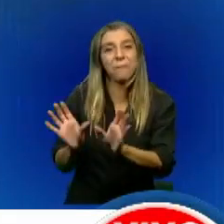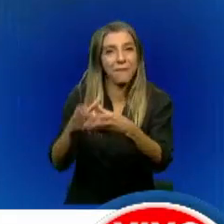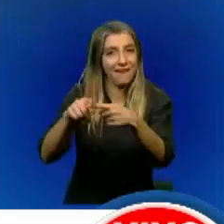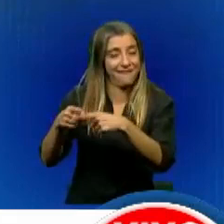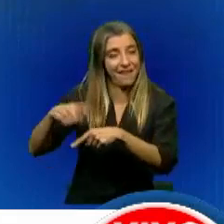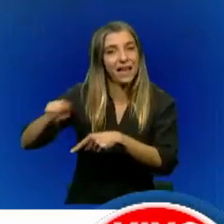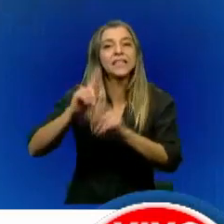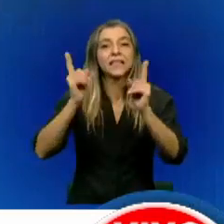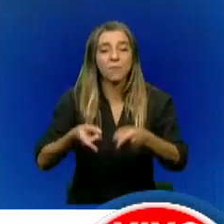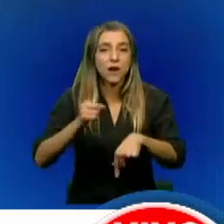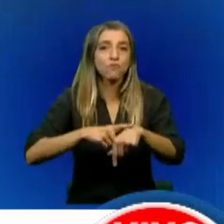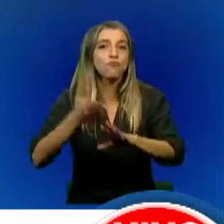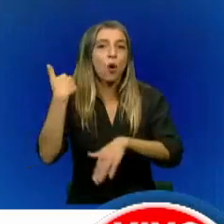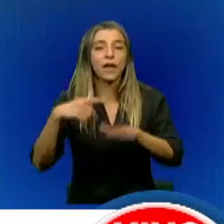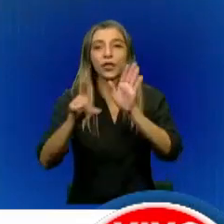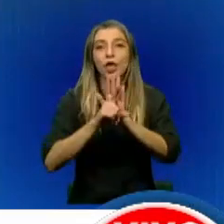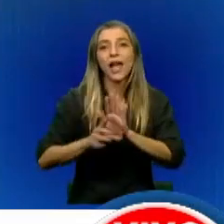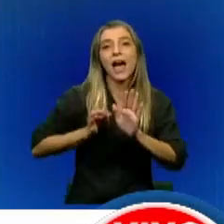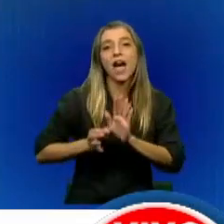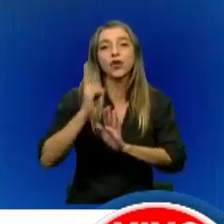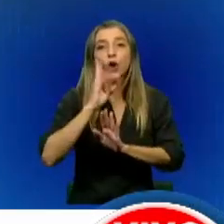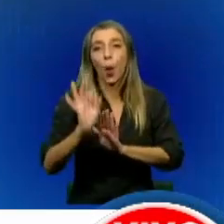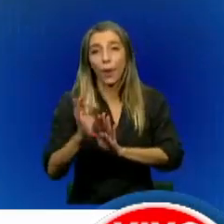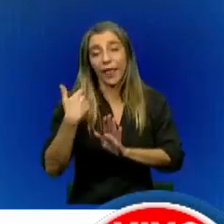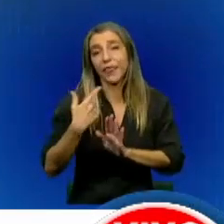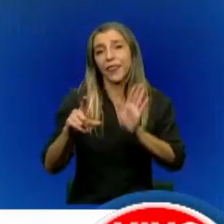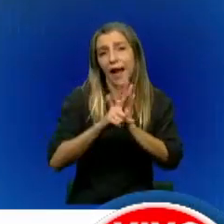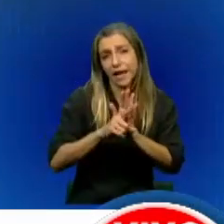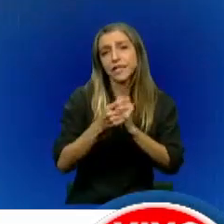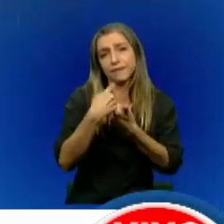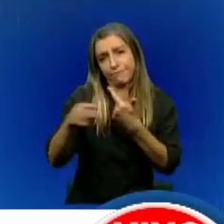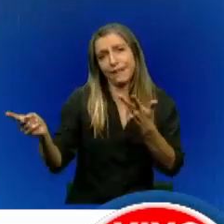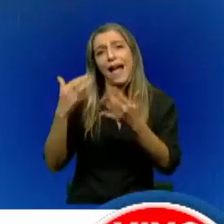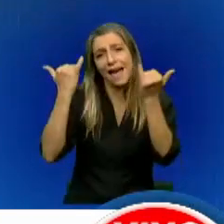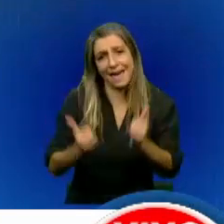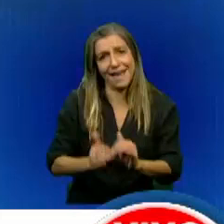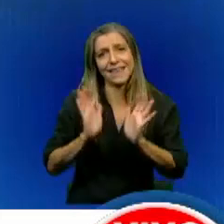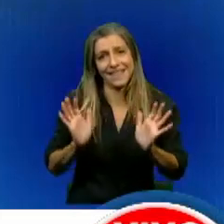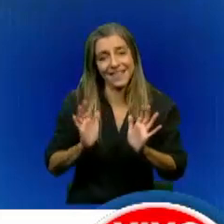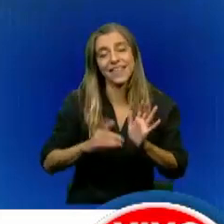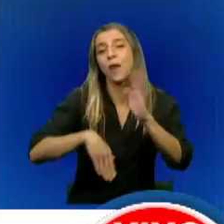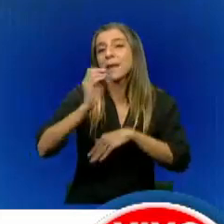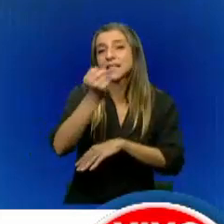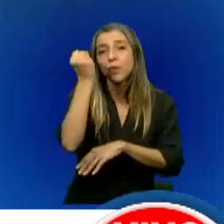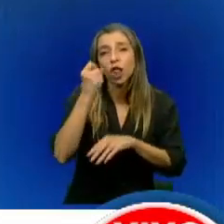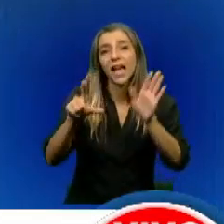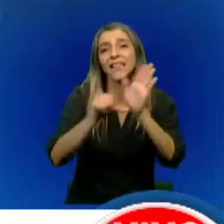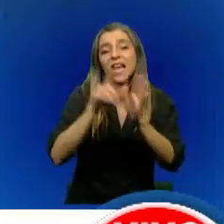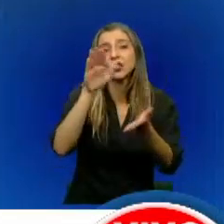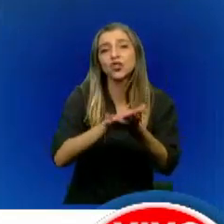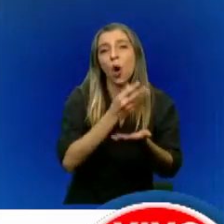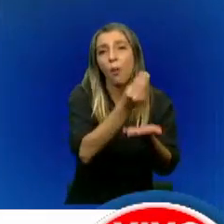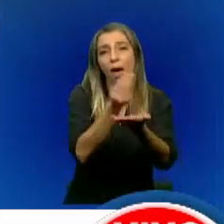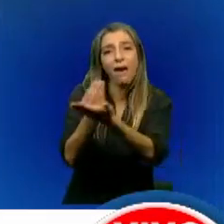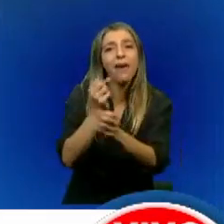los 90, dentro de las cuales no puedo dejar de mencionar la probablemente más importante, la ley de cupo, pero también la ley